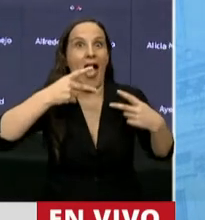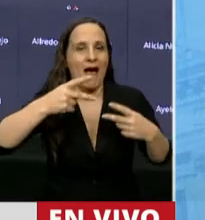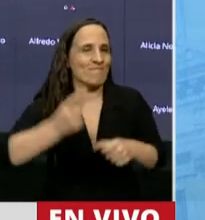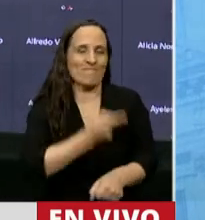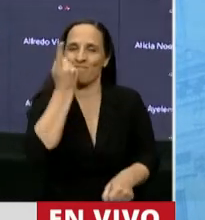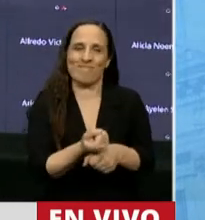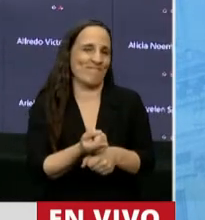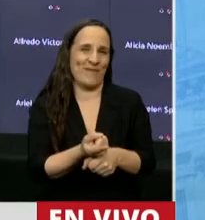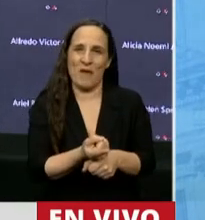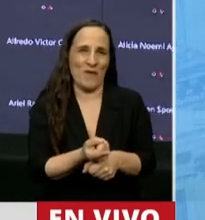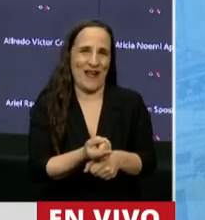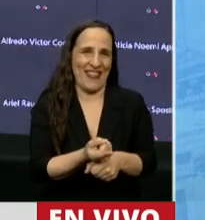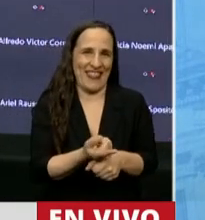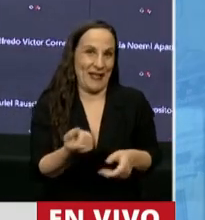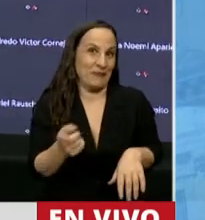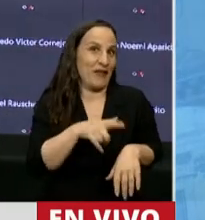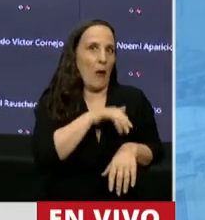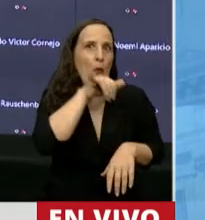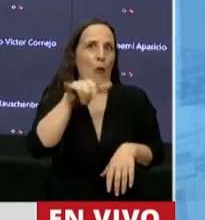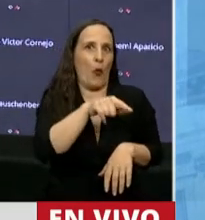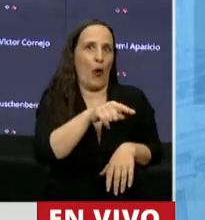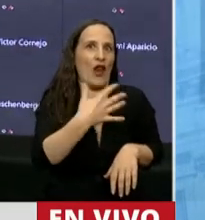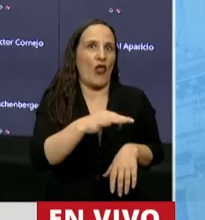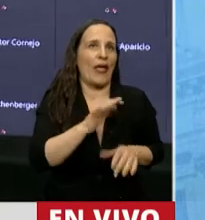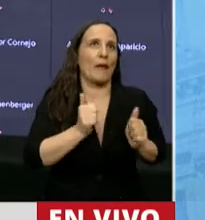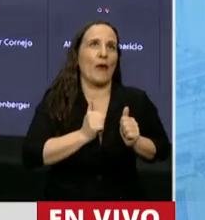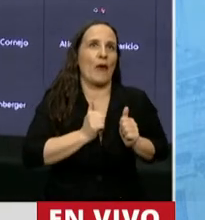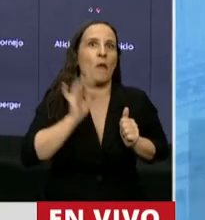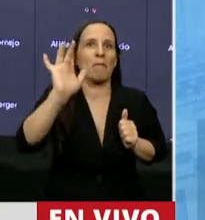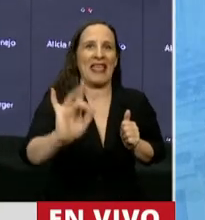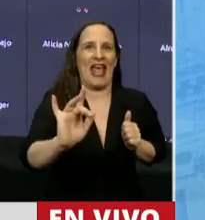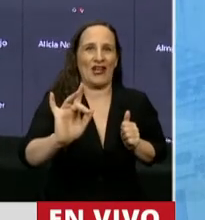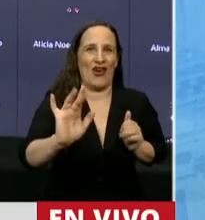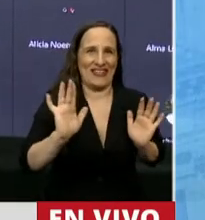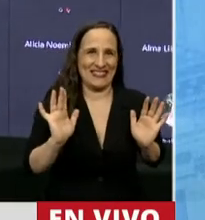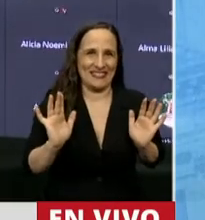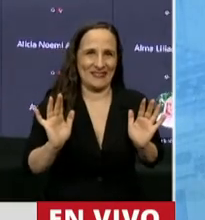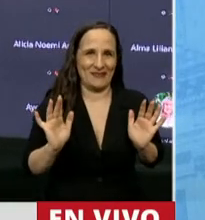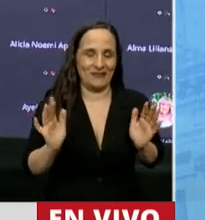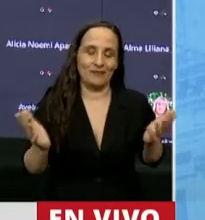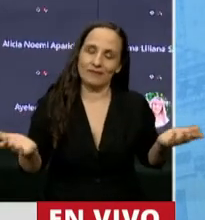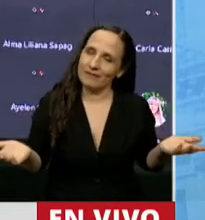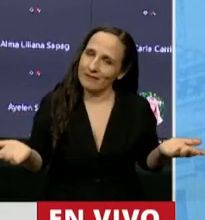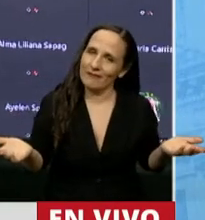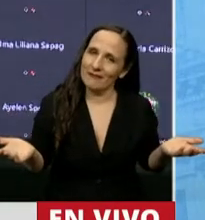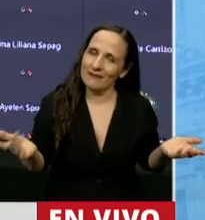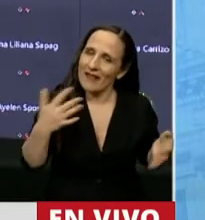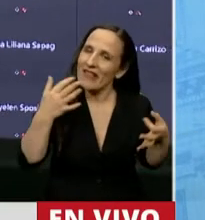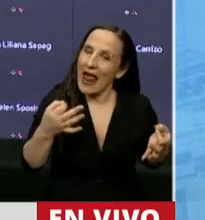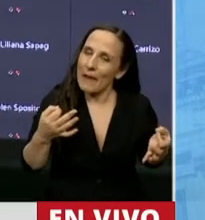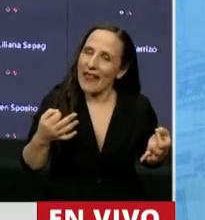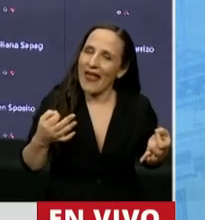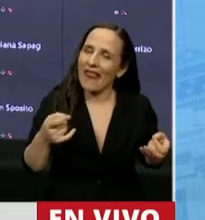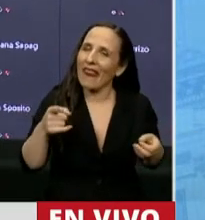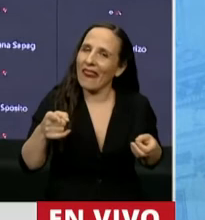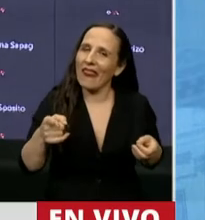hecho, para tener un vuelo en mi provincia tengo que esperar al día miércoles. Entonces, la verdad que, señor presidente, creo que